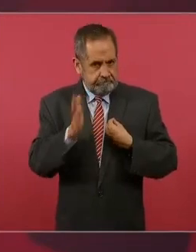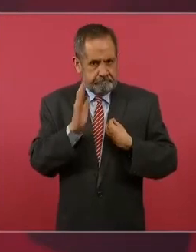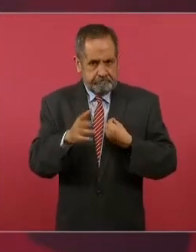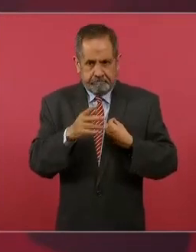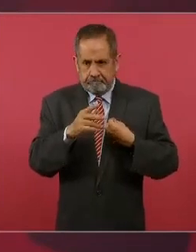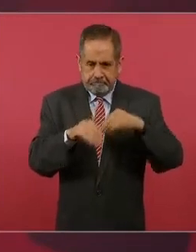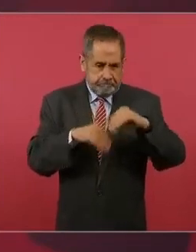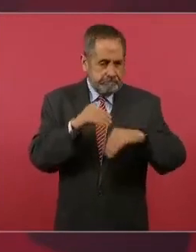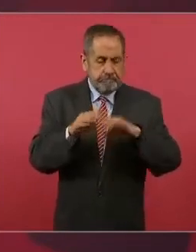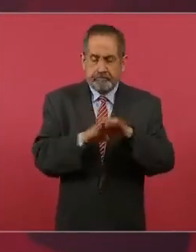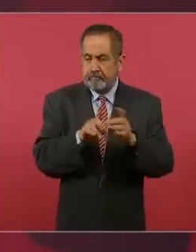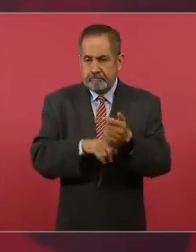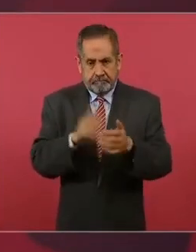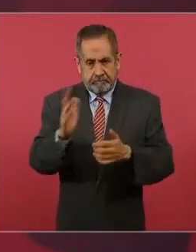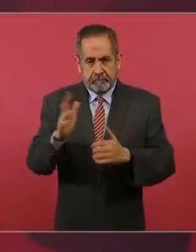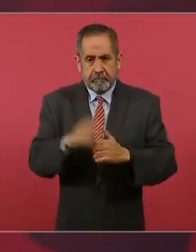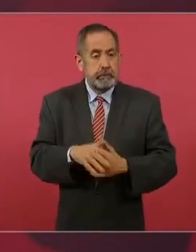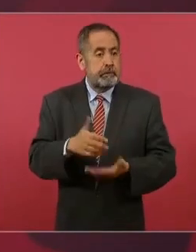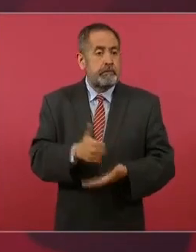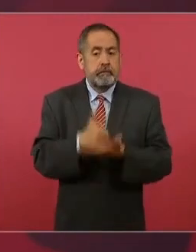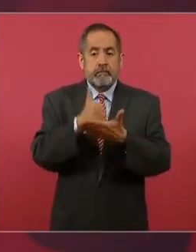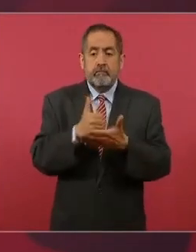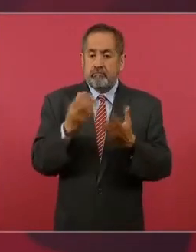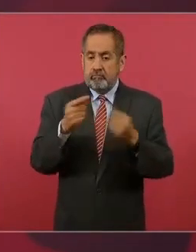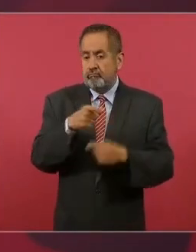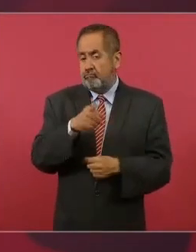que ayuda mucho